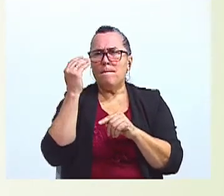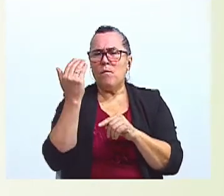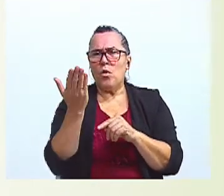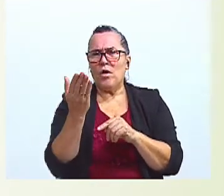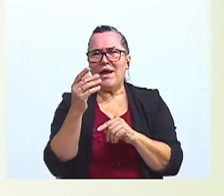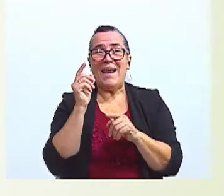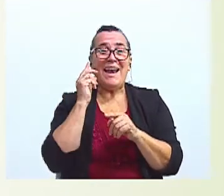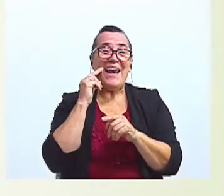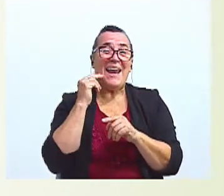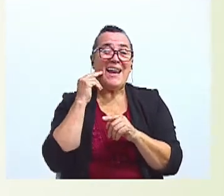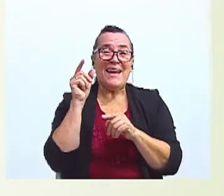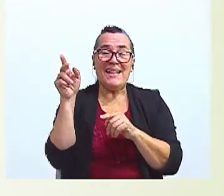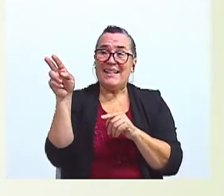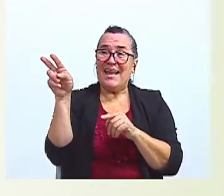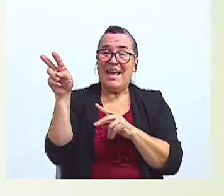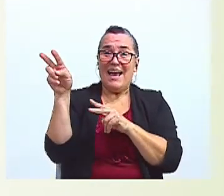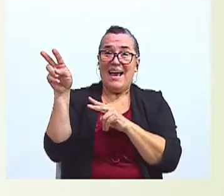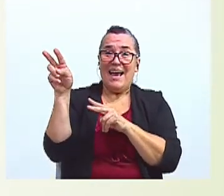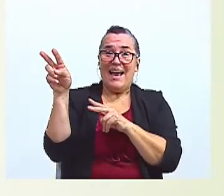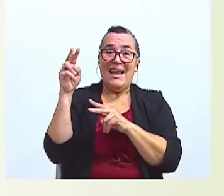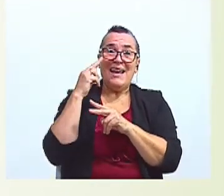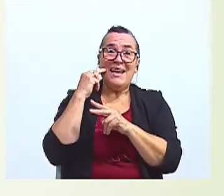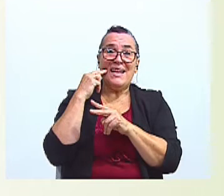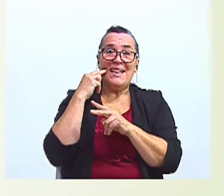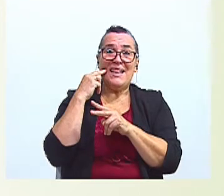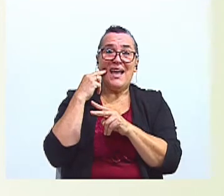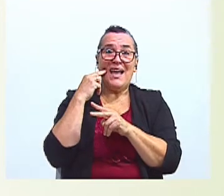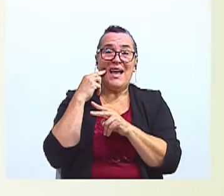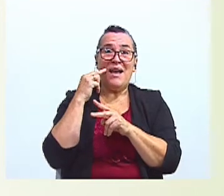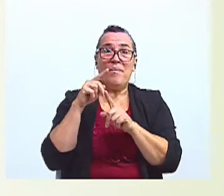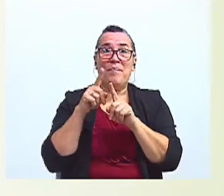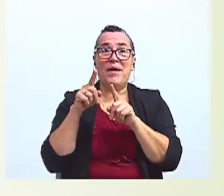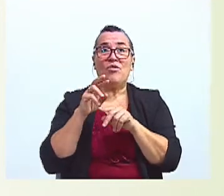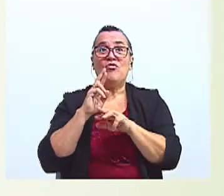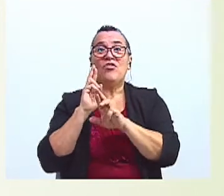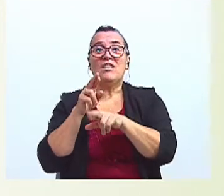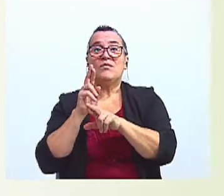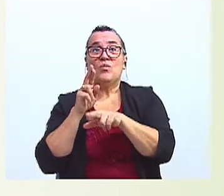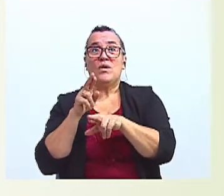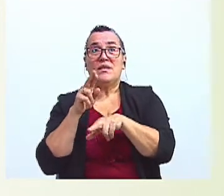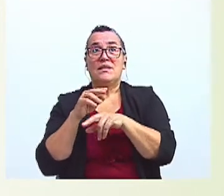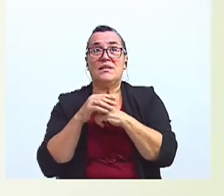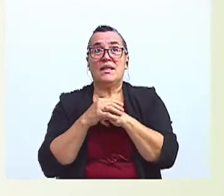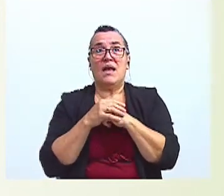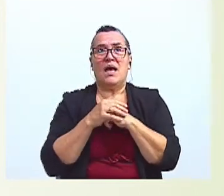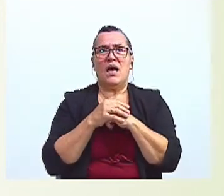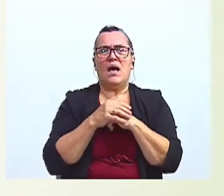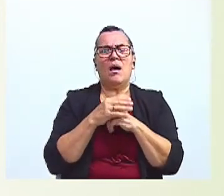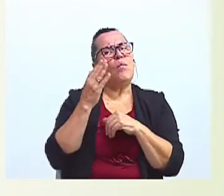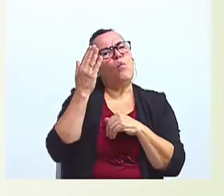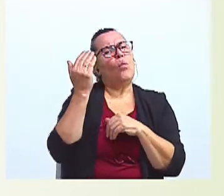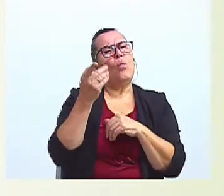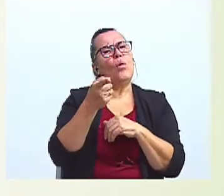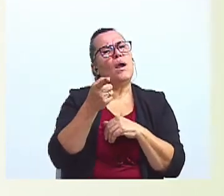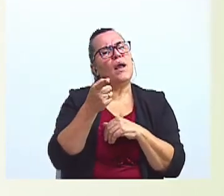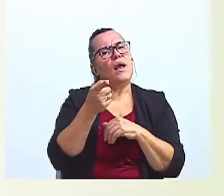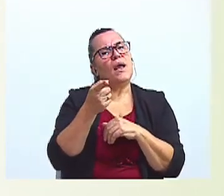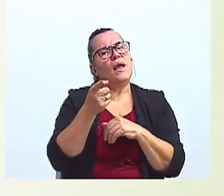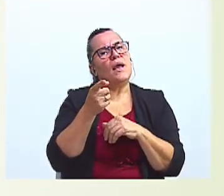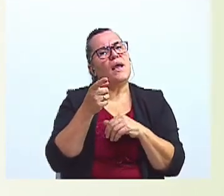negrita lo que sigue, la respuesta, que es lo que quiero dar a entender en este ejemplo. ¿Por qué